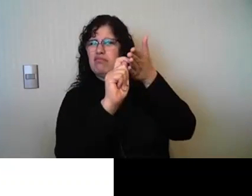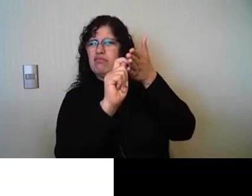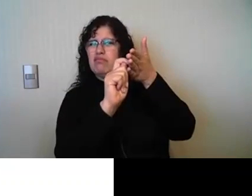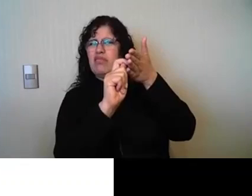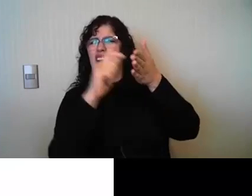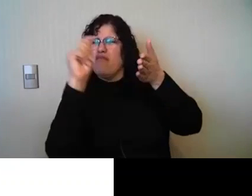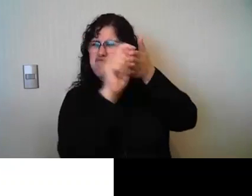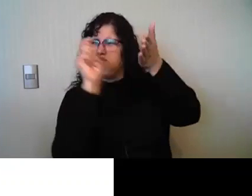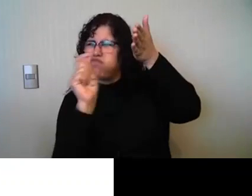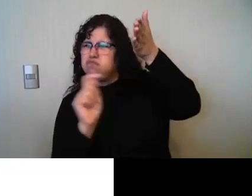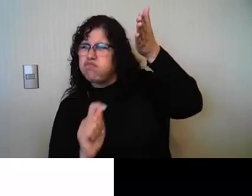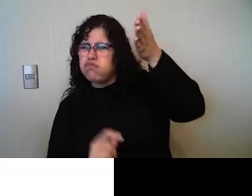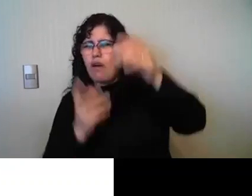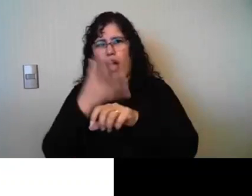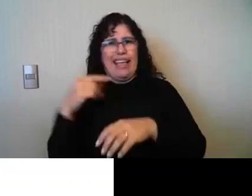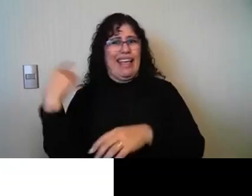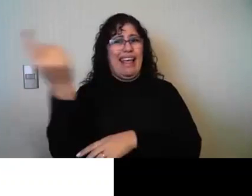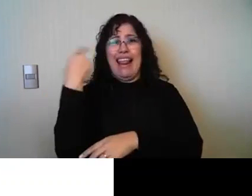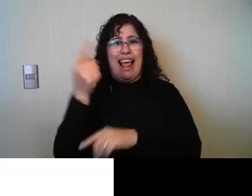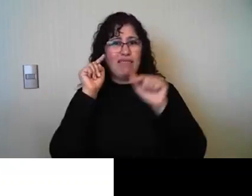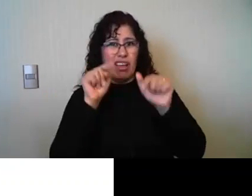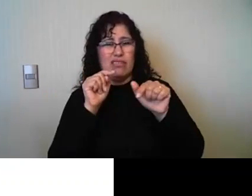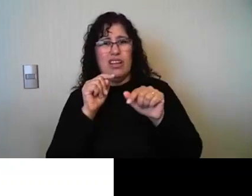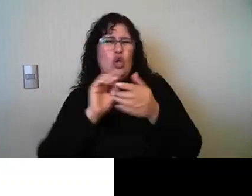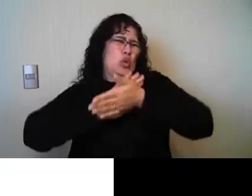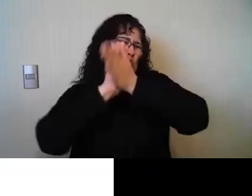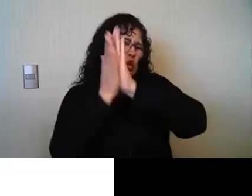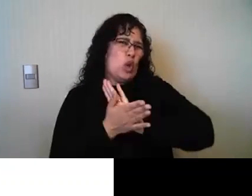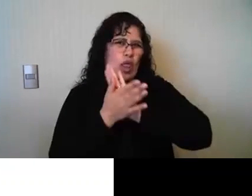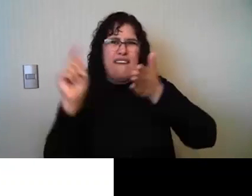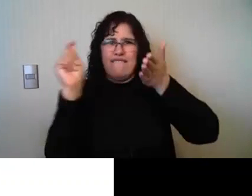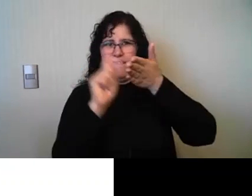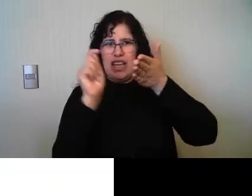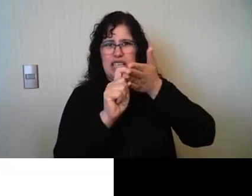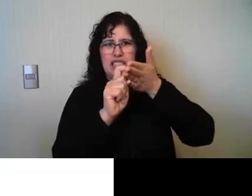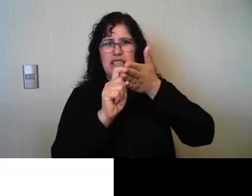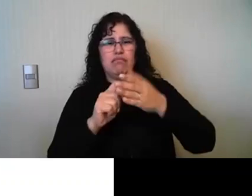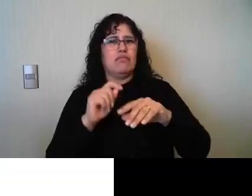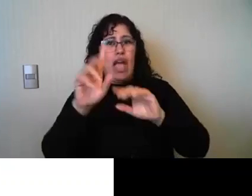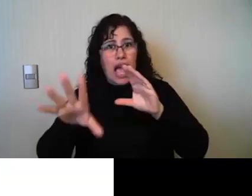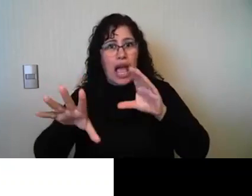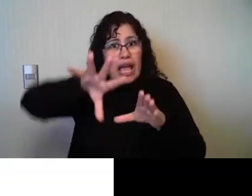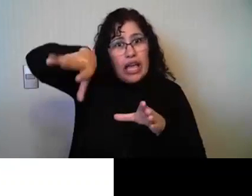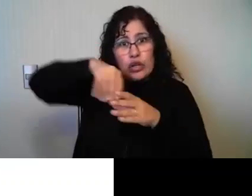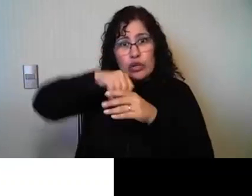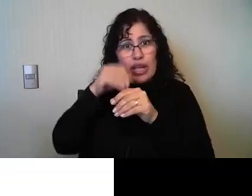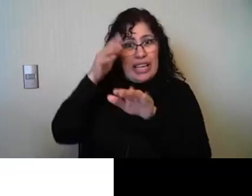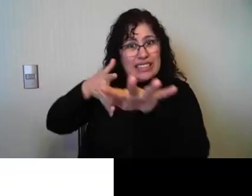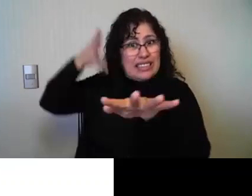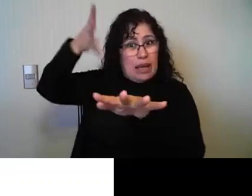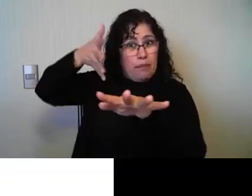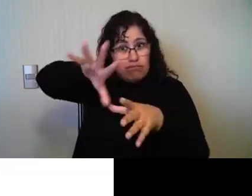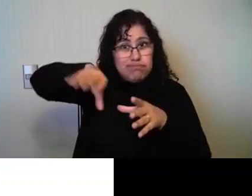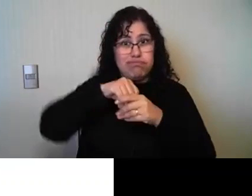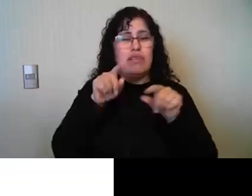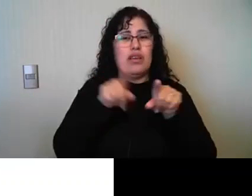¿ya? Y ahí están todas las fechas, incluidos los seminarios. Es un PDF que está hace un